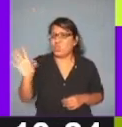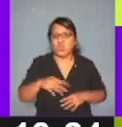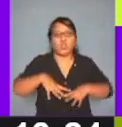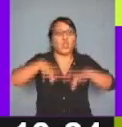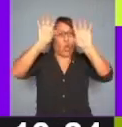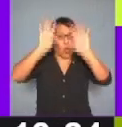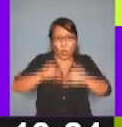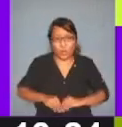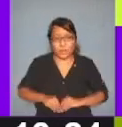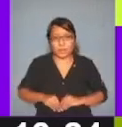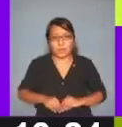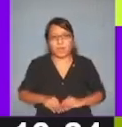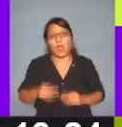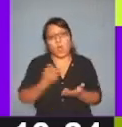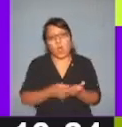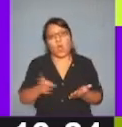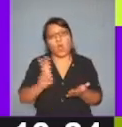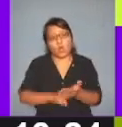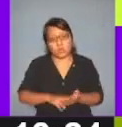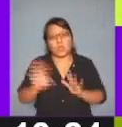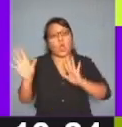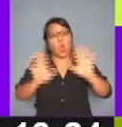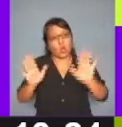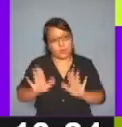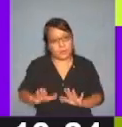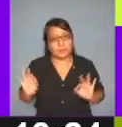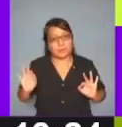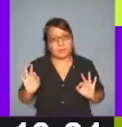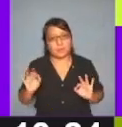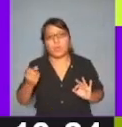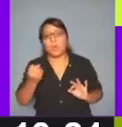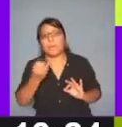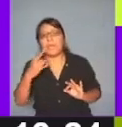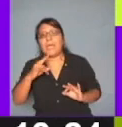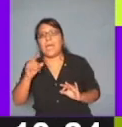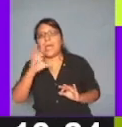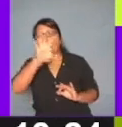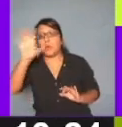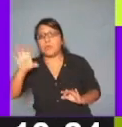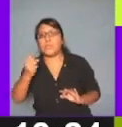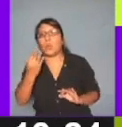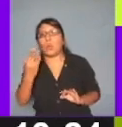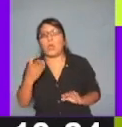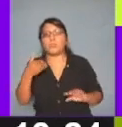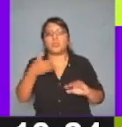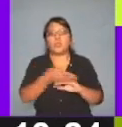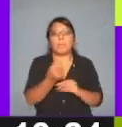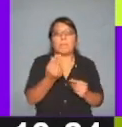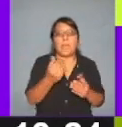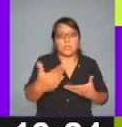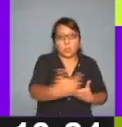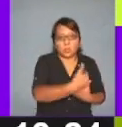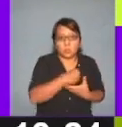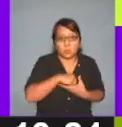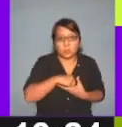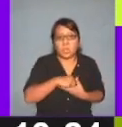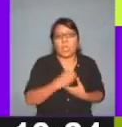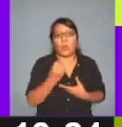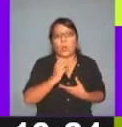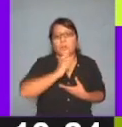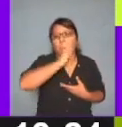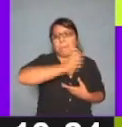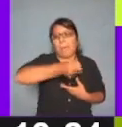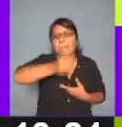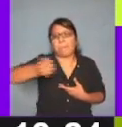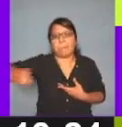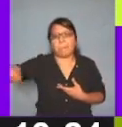su estructura financiera de ingresos y egresos y hoy la mayor parte del país